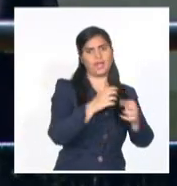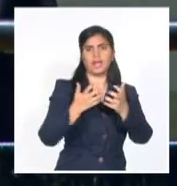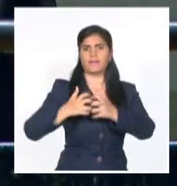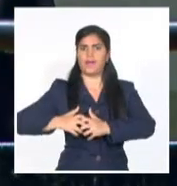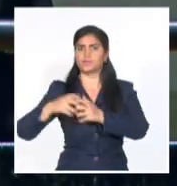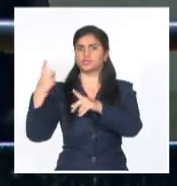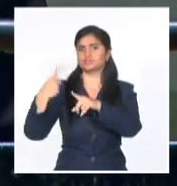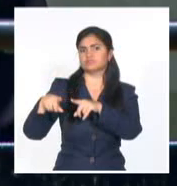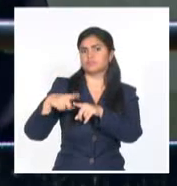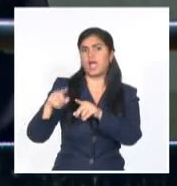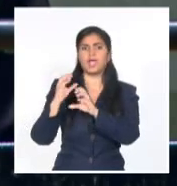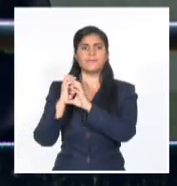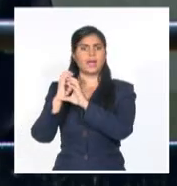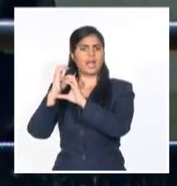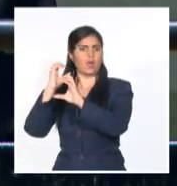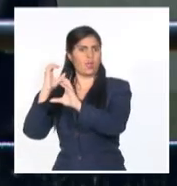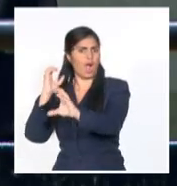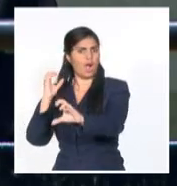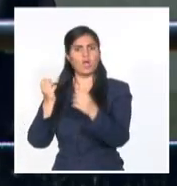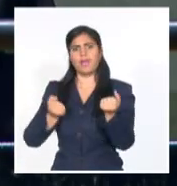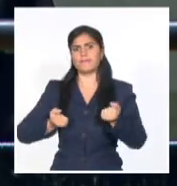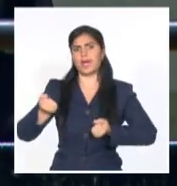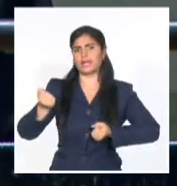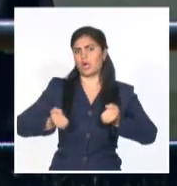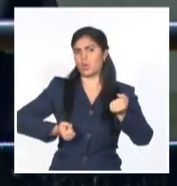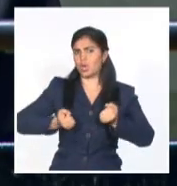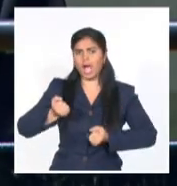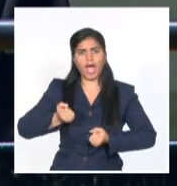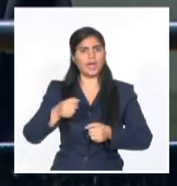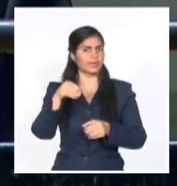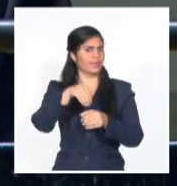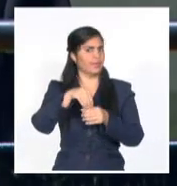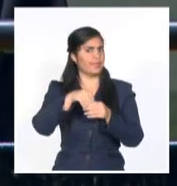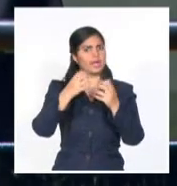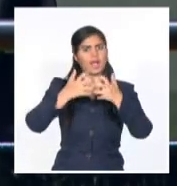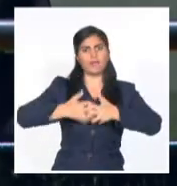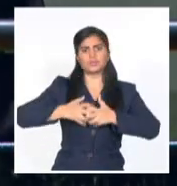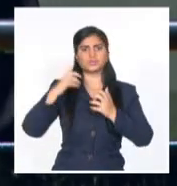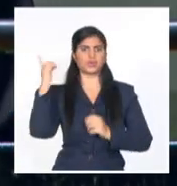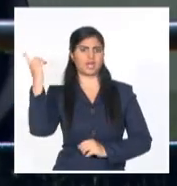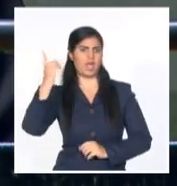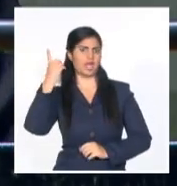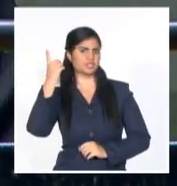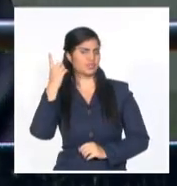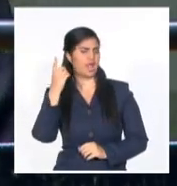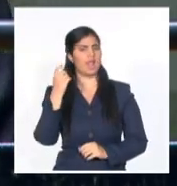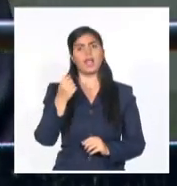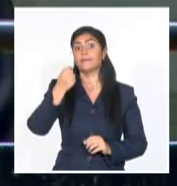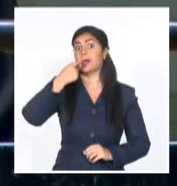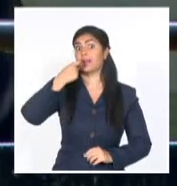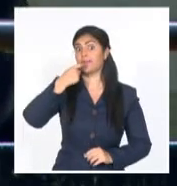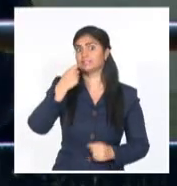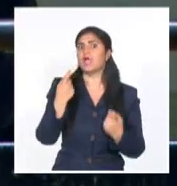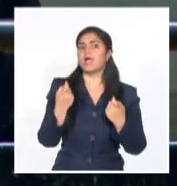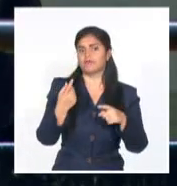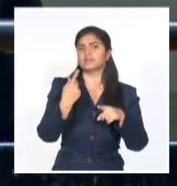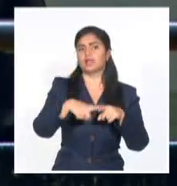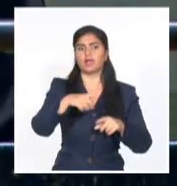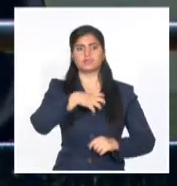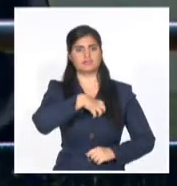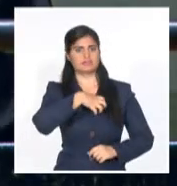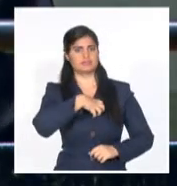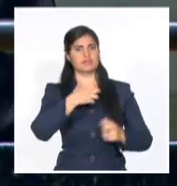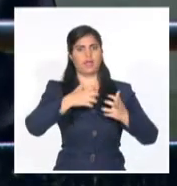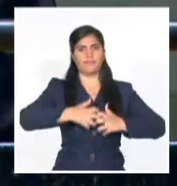de repuesto para los equipos y la industria y otros insumos necesarios destinados a la producción